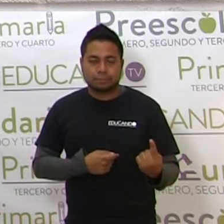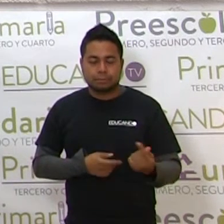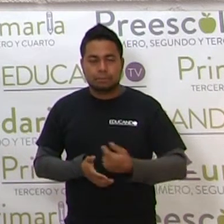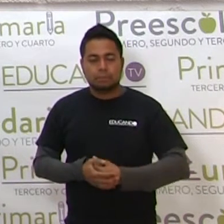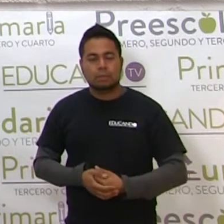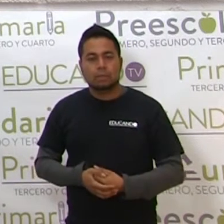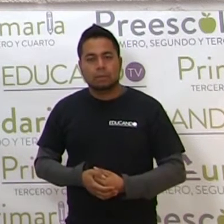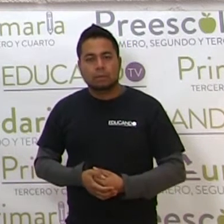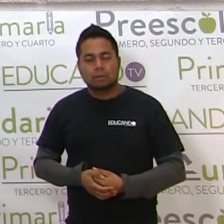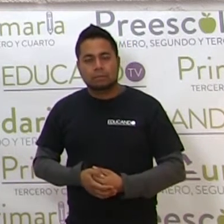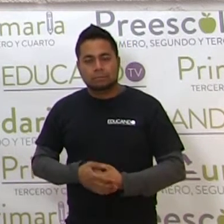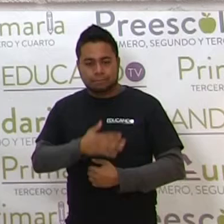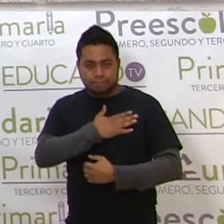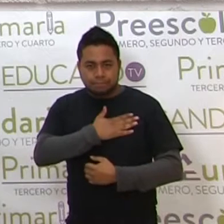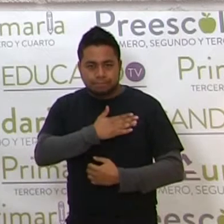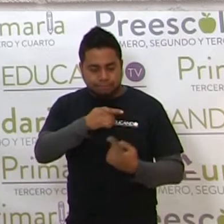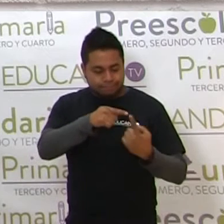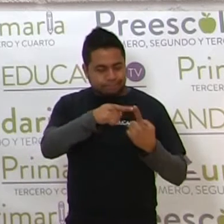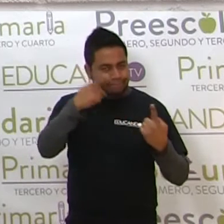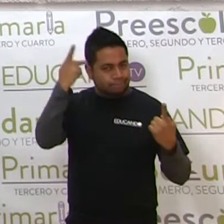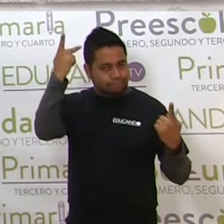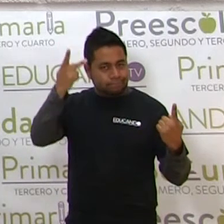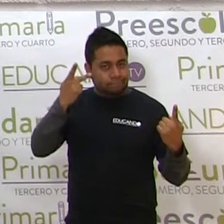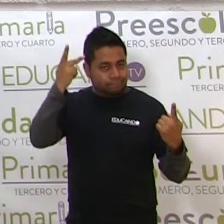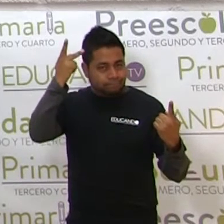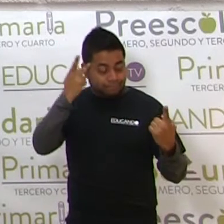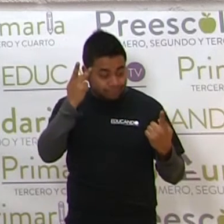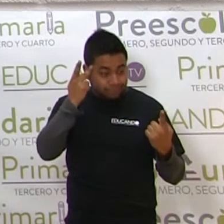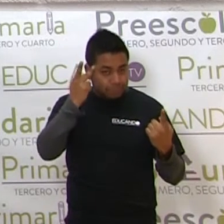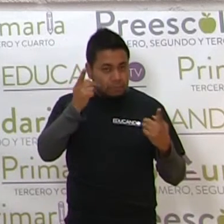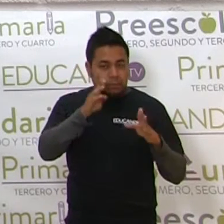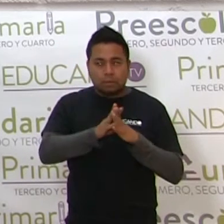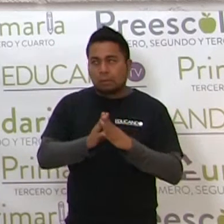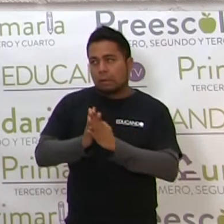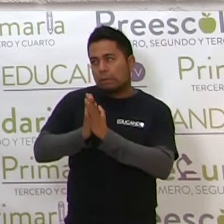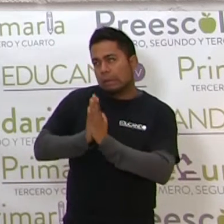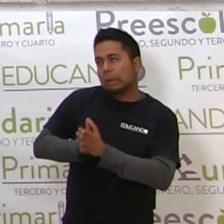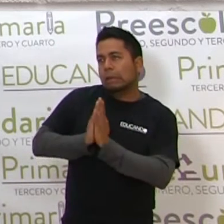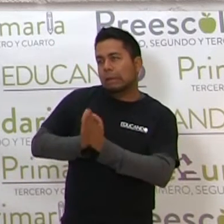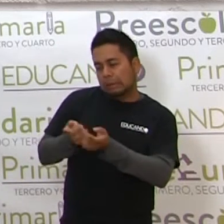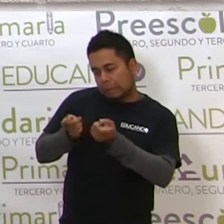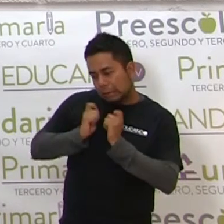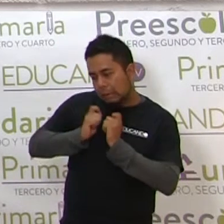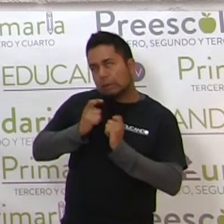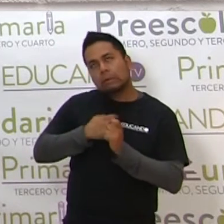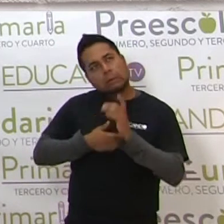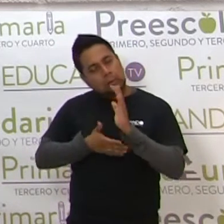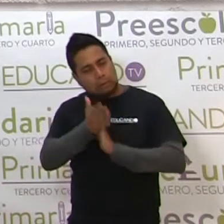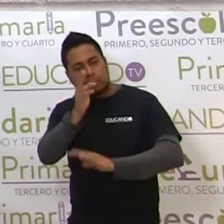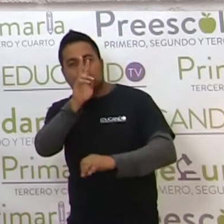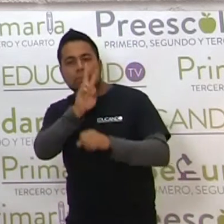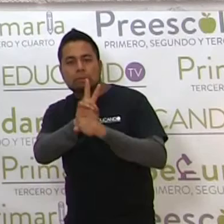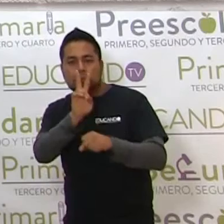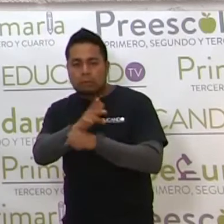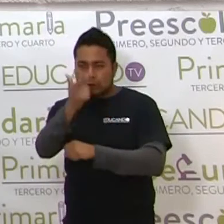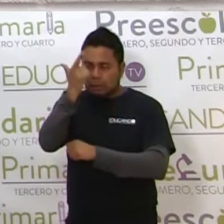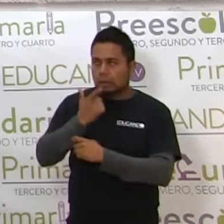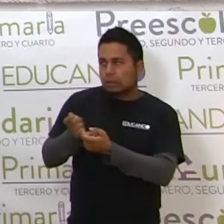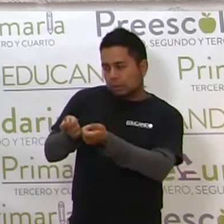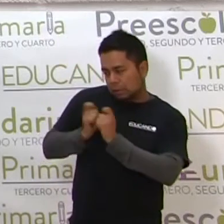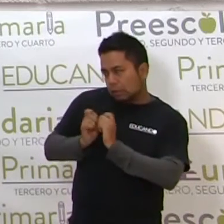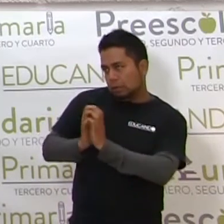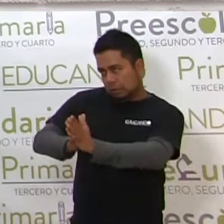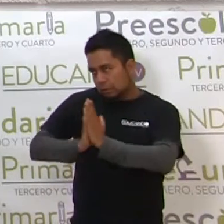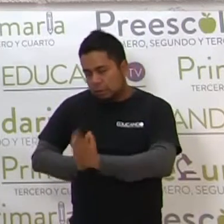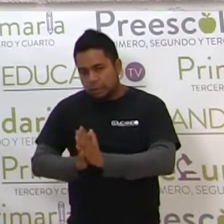obstante el príncipe rogó tanto y tanto que le dejaran ir a guardar El Manzano maravilloso que el